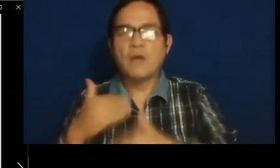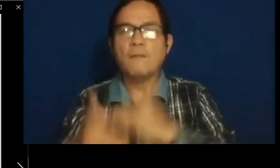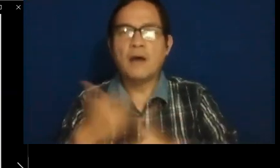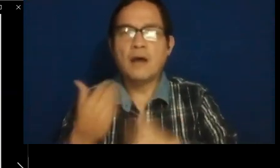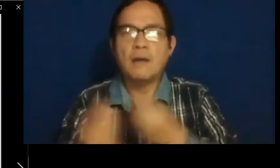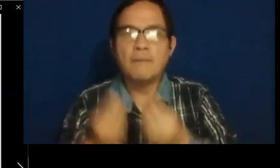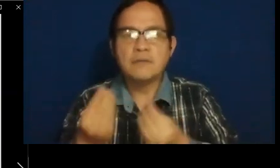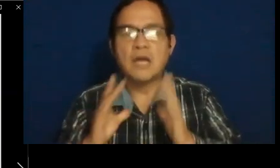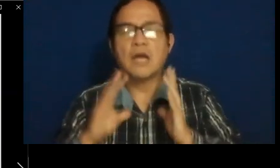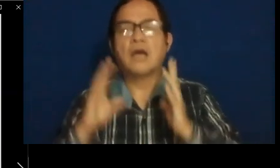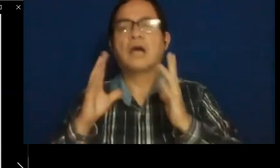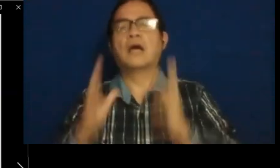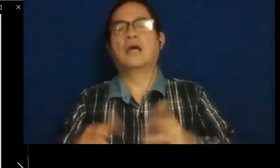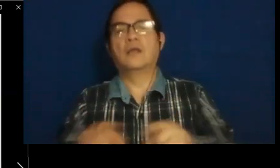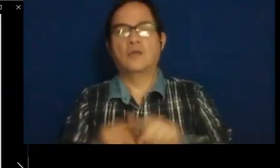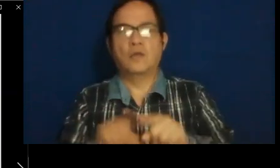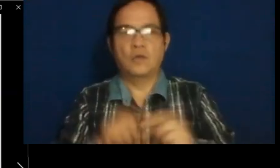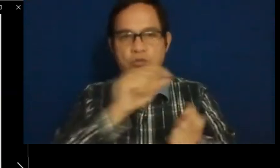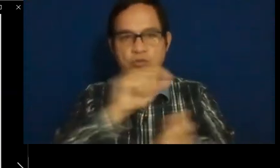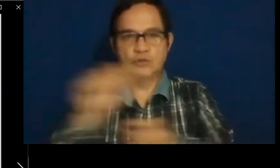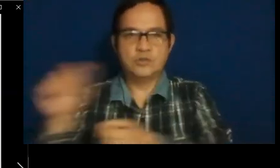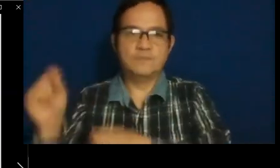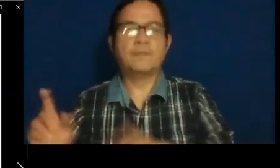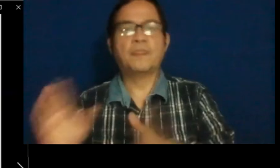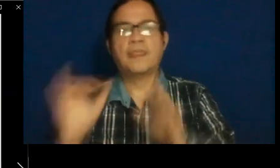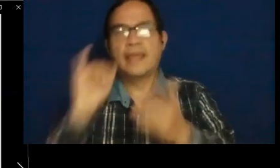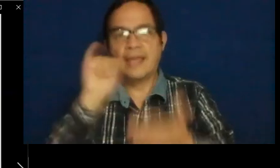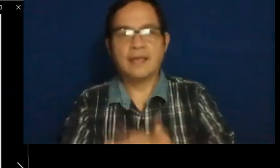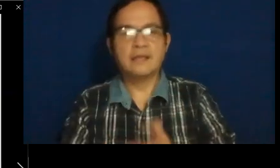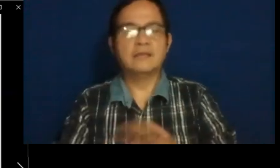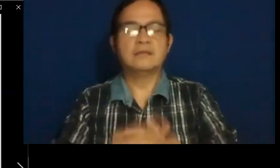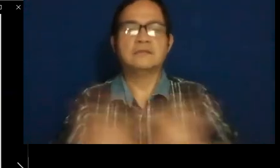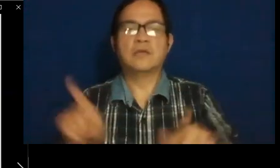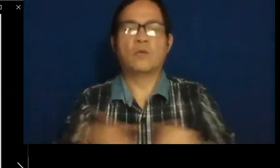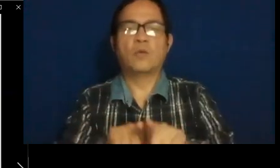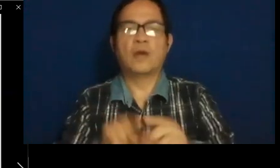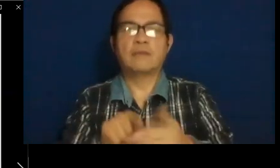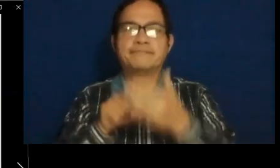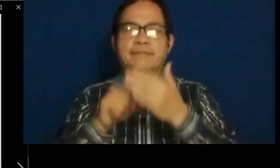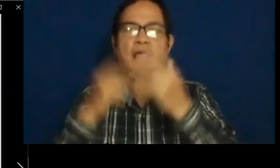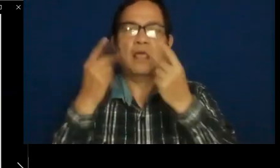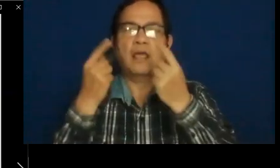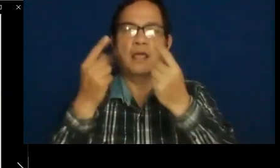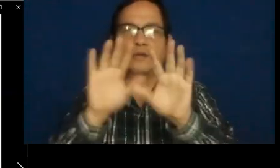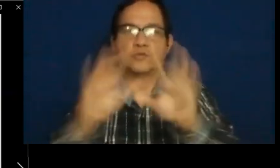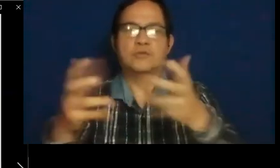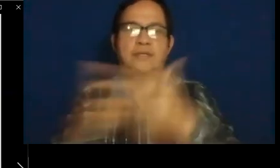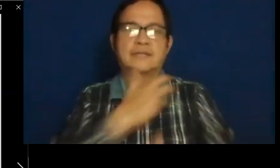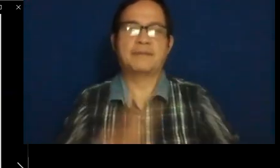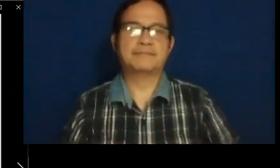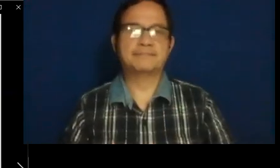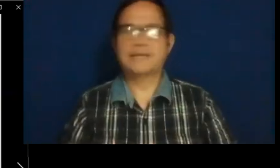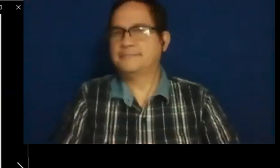denominador voy a colocar la suma de las dos masas que conozco. Con esta expresión obtengo la aceleración de este sistema.